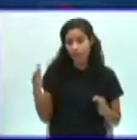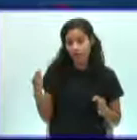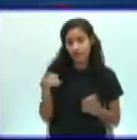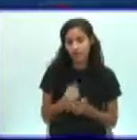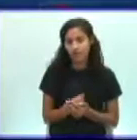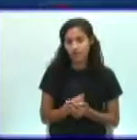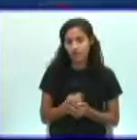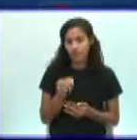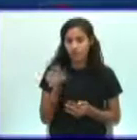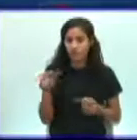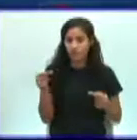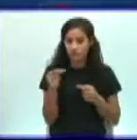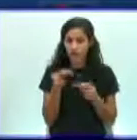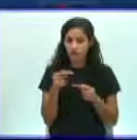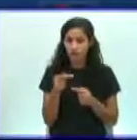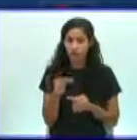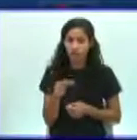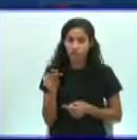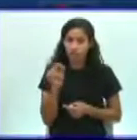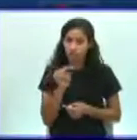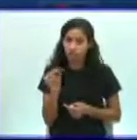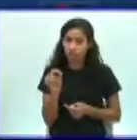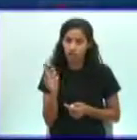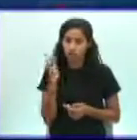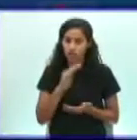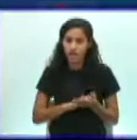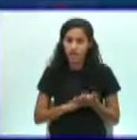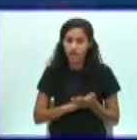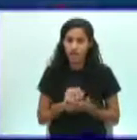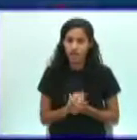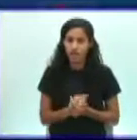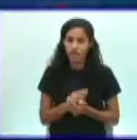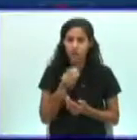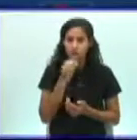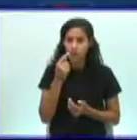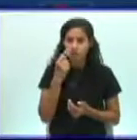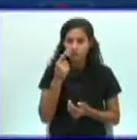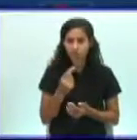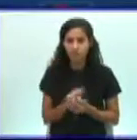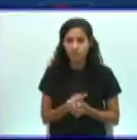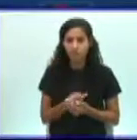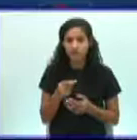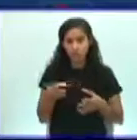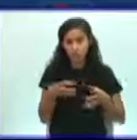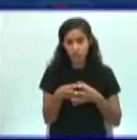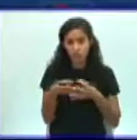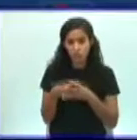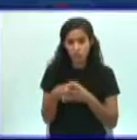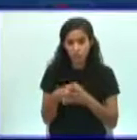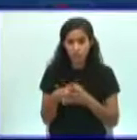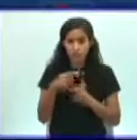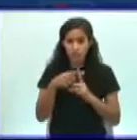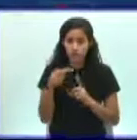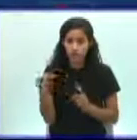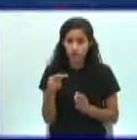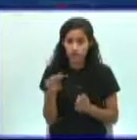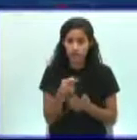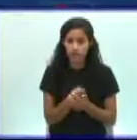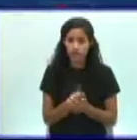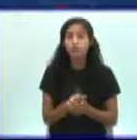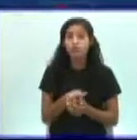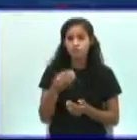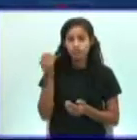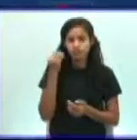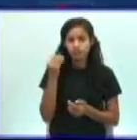El resultado es rayita. Como pueden observar, este grupo de ejercicios son los